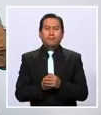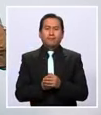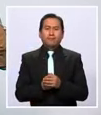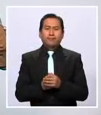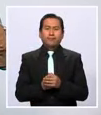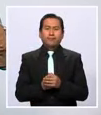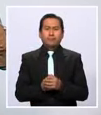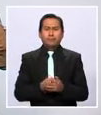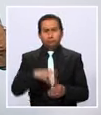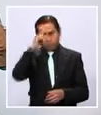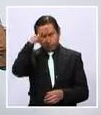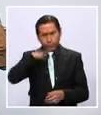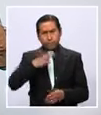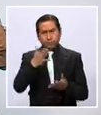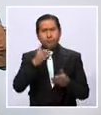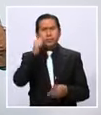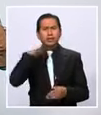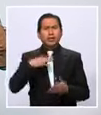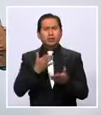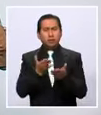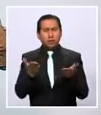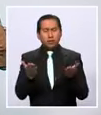señores señoras